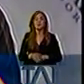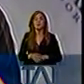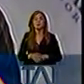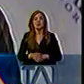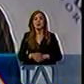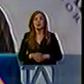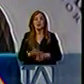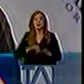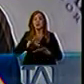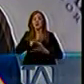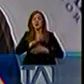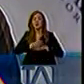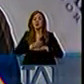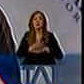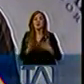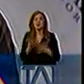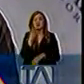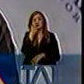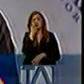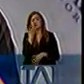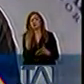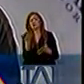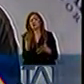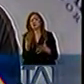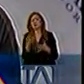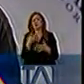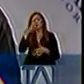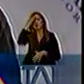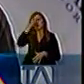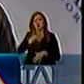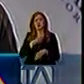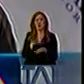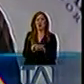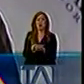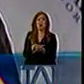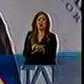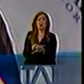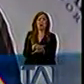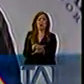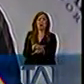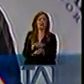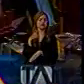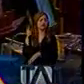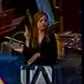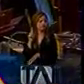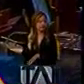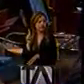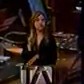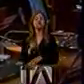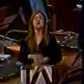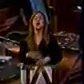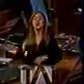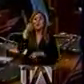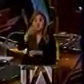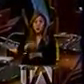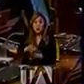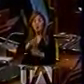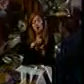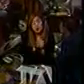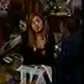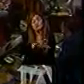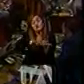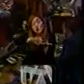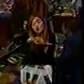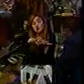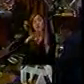de la Legislatura tiene ningún interés de dilatar la toma de sus decisiones ni demorar ningún procedimiento. En una próxima sesión, la